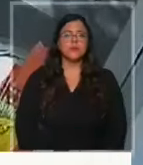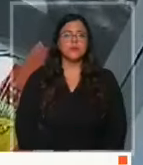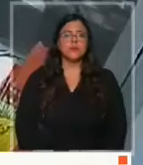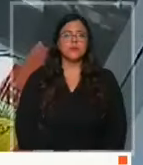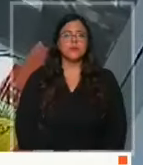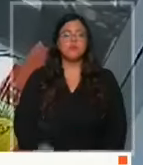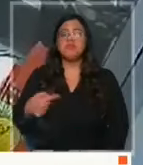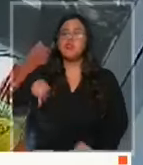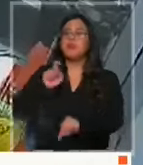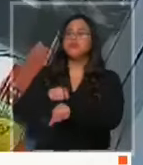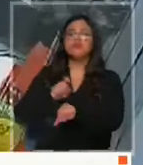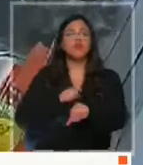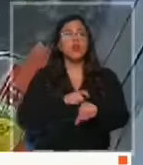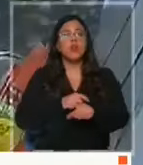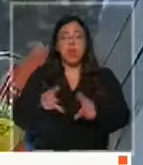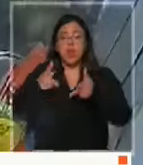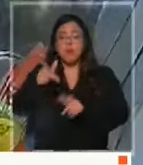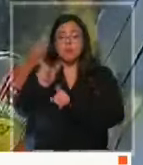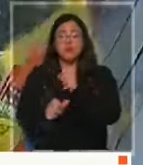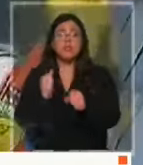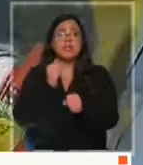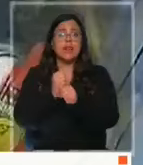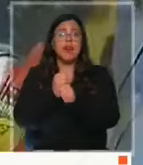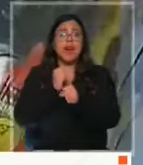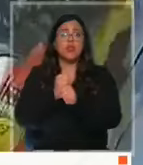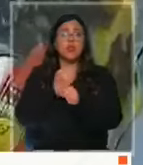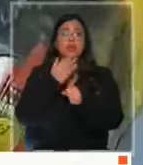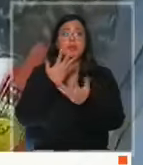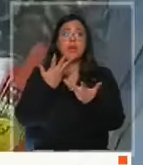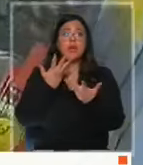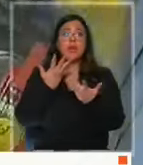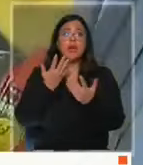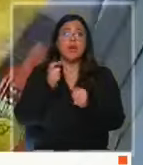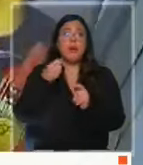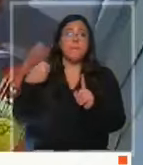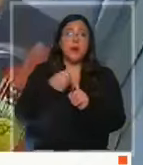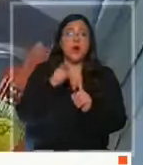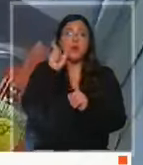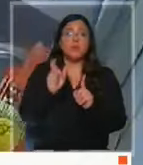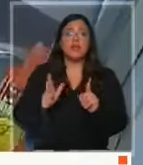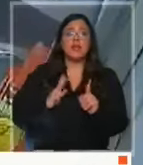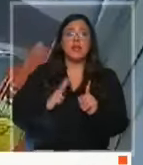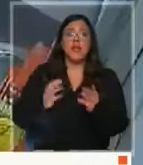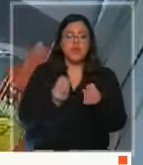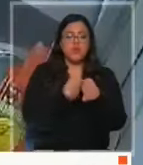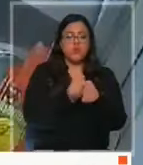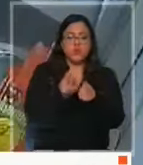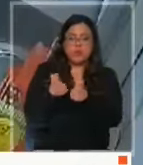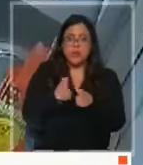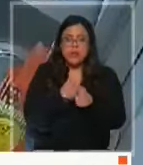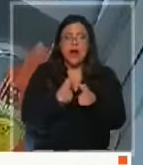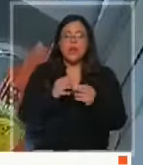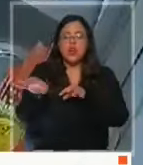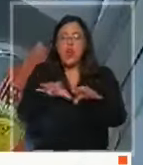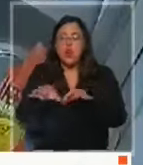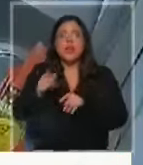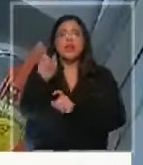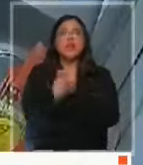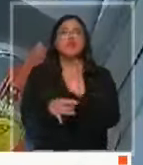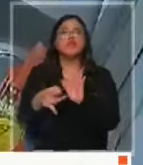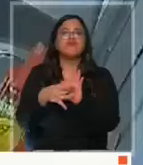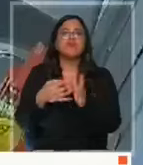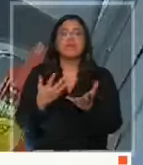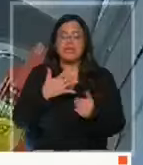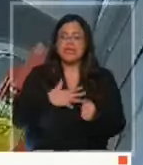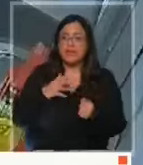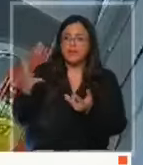Tomaron su tiempo, amenazaron a trabajadores y hasta agredieron a un cliente. Era amplio el botín en dinero y especias que estos delincuentes esperaban